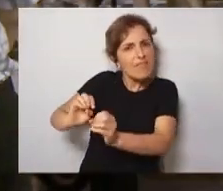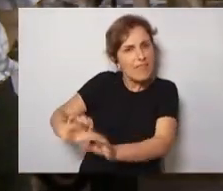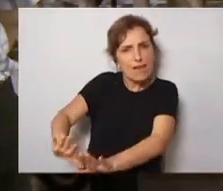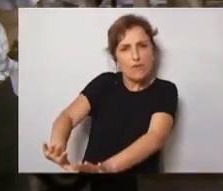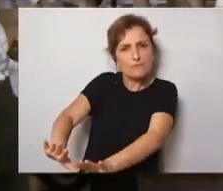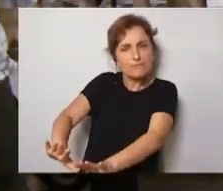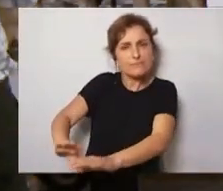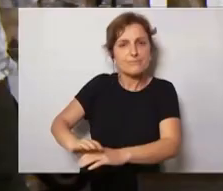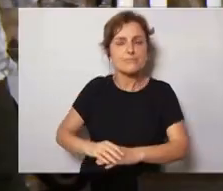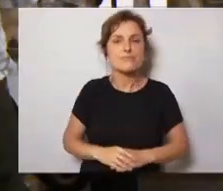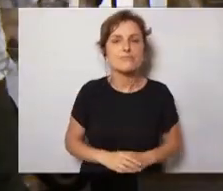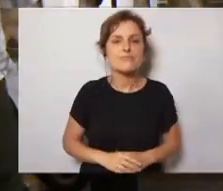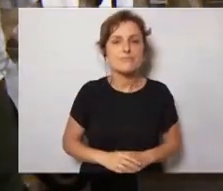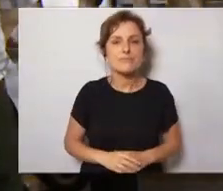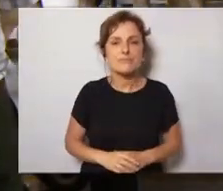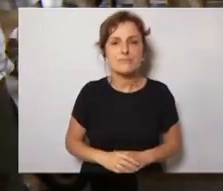de verdad